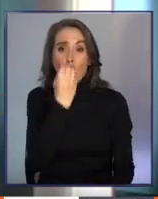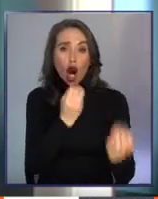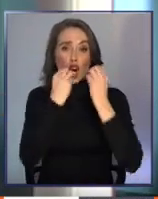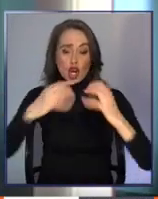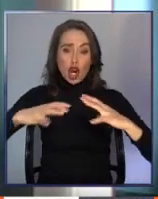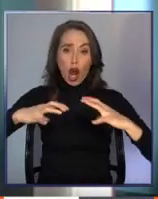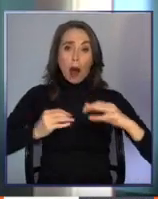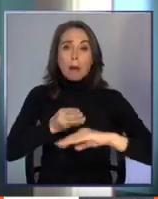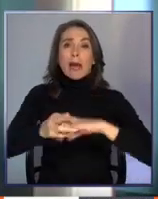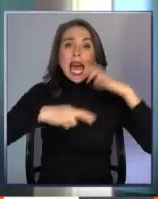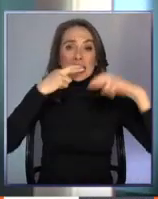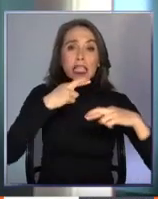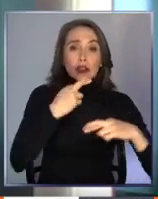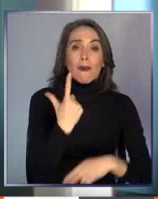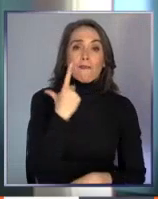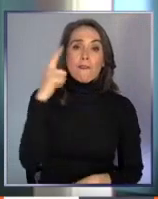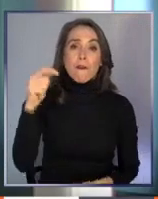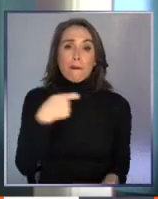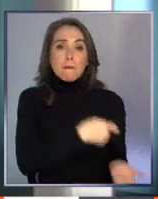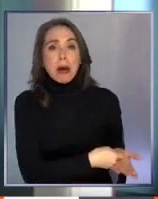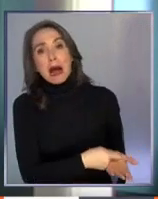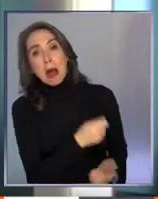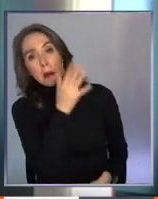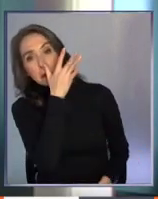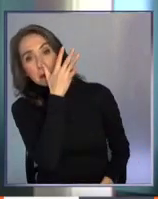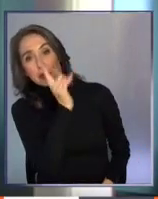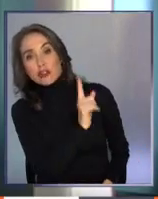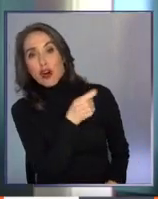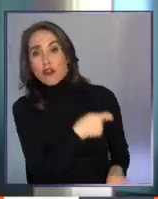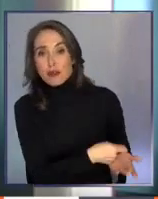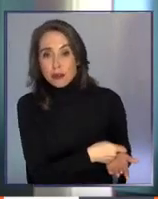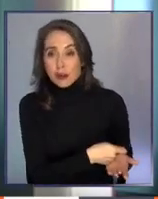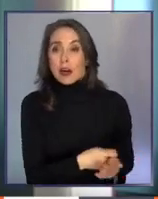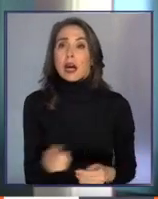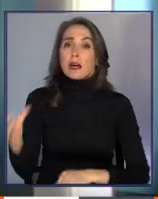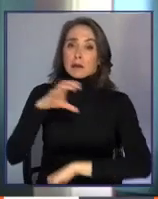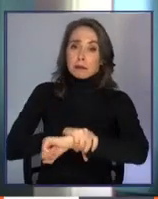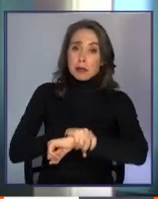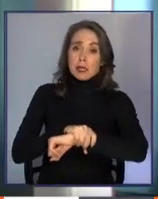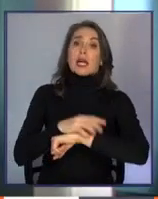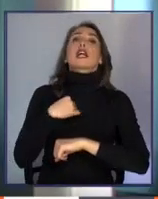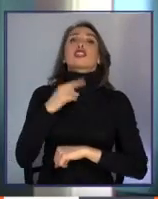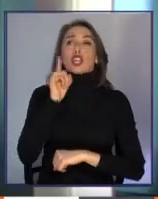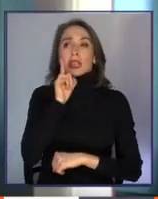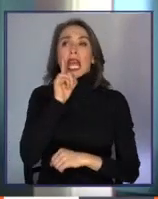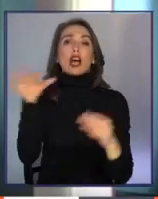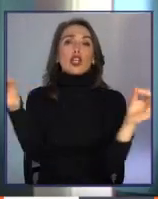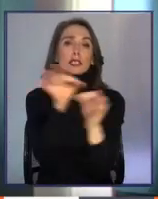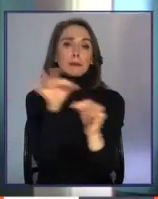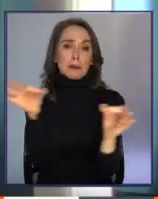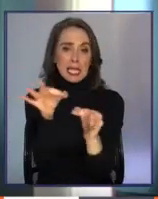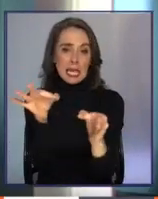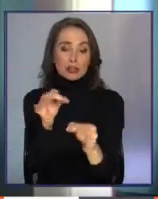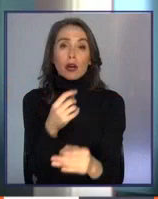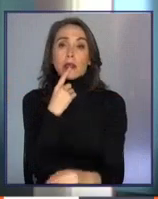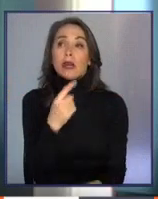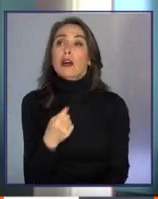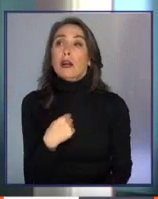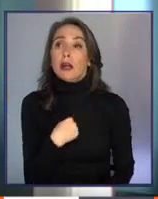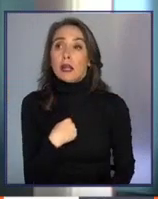en restaurantes e irse sin pagar. Ahora que lo volvieron a detener, dijo que todo tiene una explicación. Aseguró que es